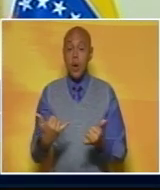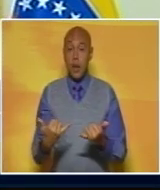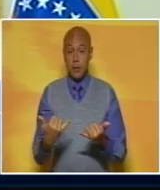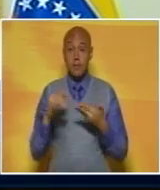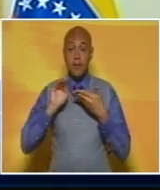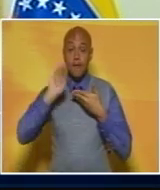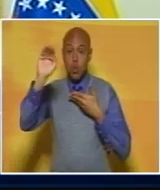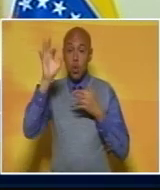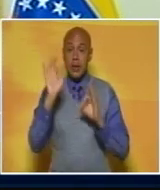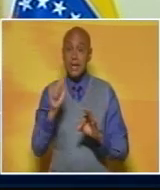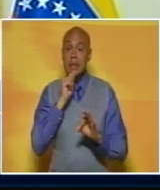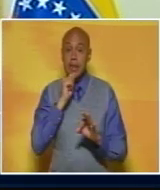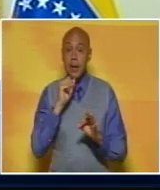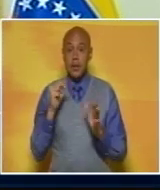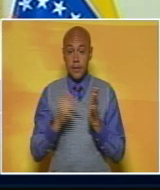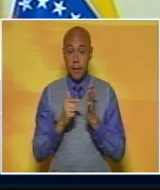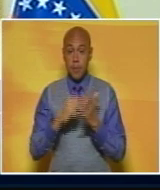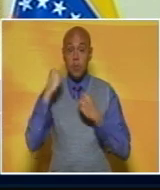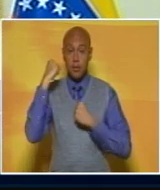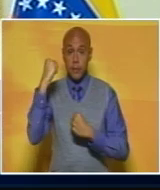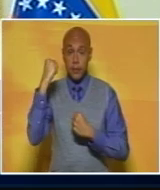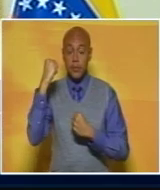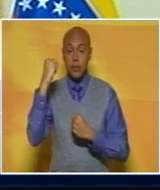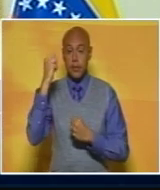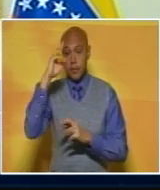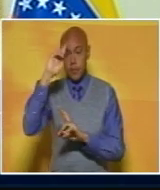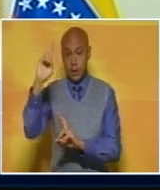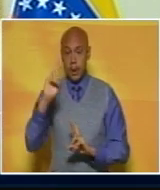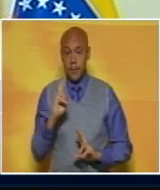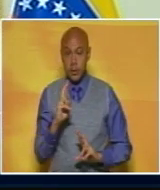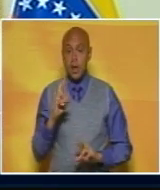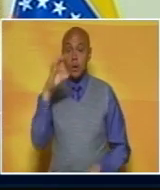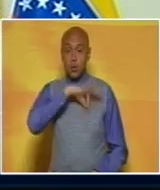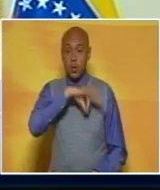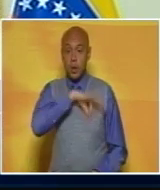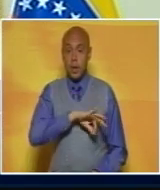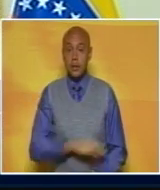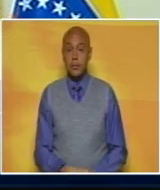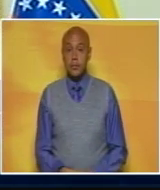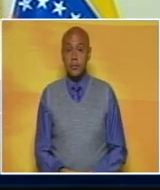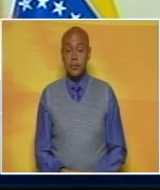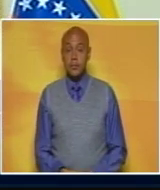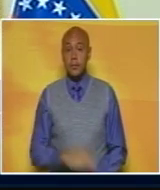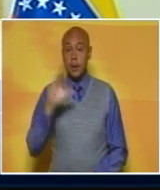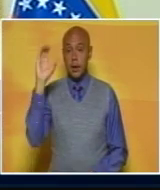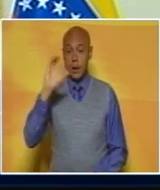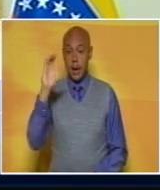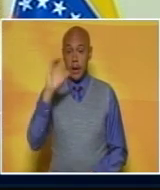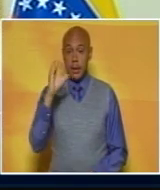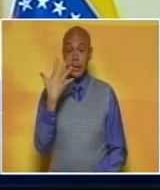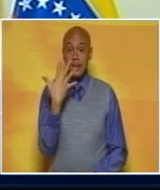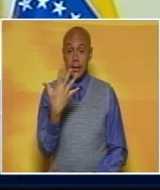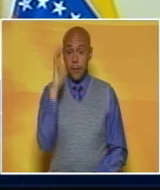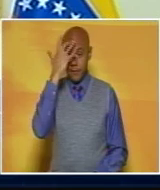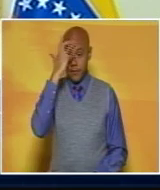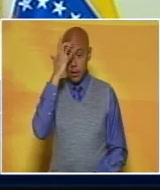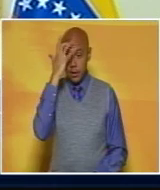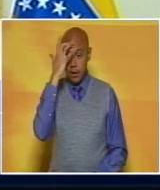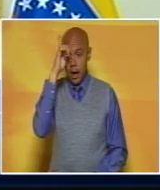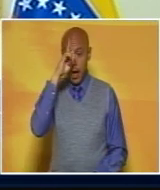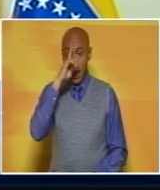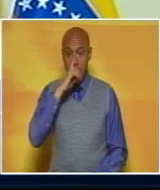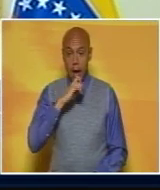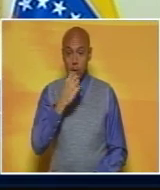futuro victorioso, soberano y socialista. Caracas, 5 de febrero del